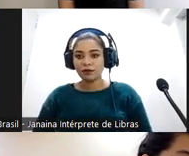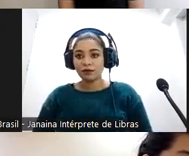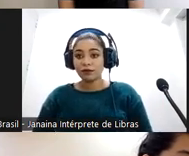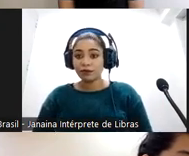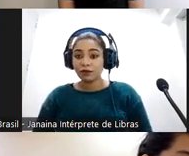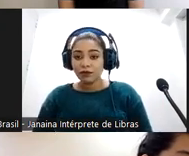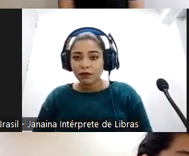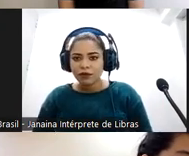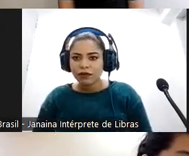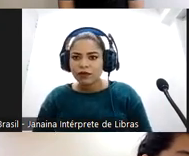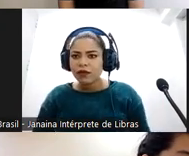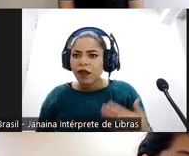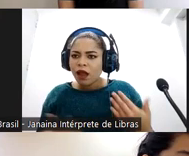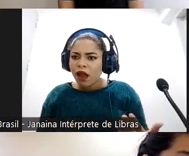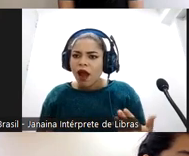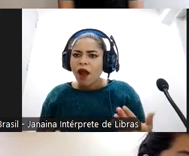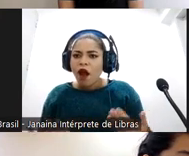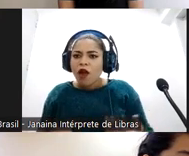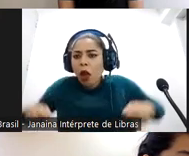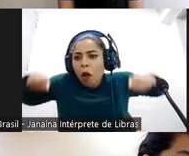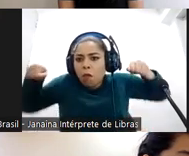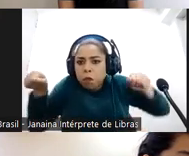¡Halcón! Y en lengua de señas es así.